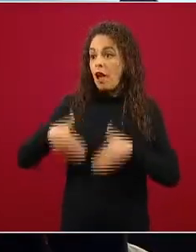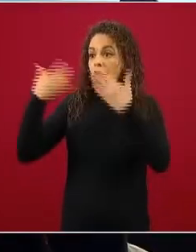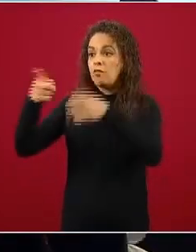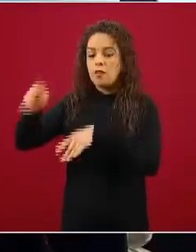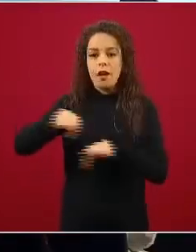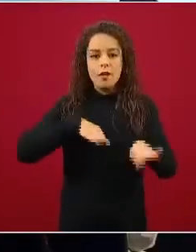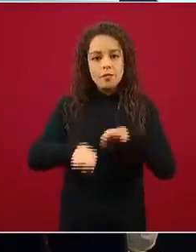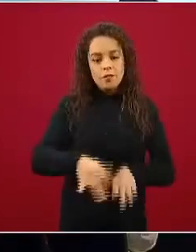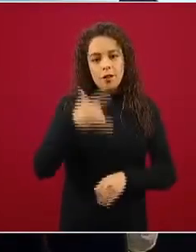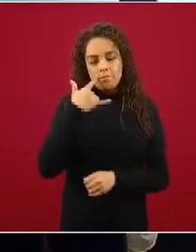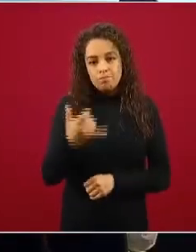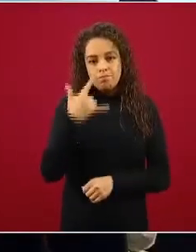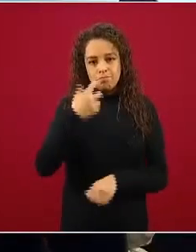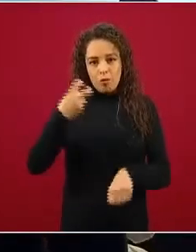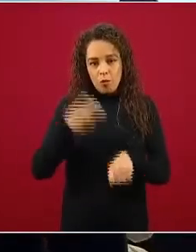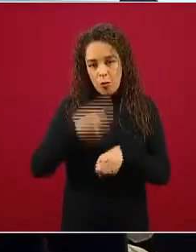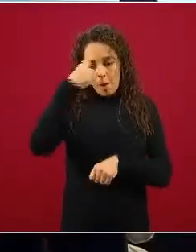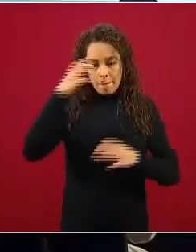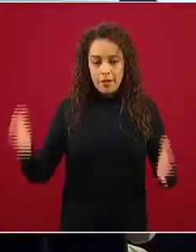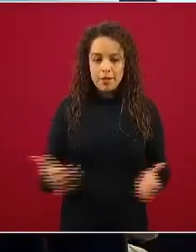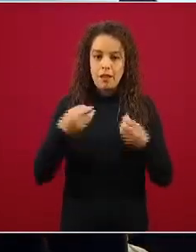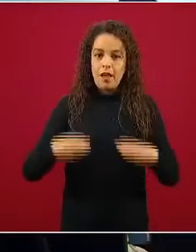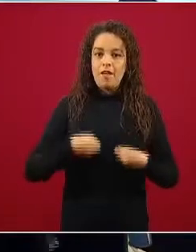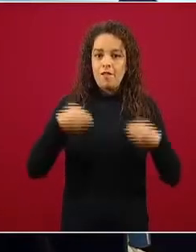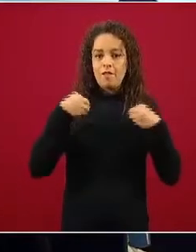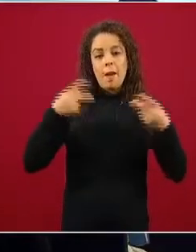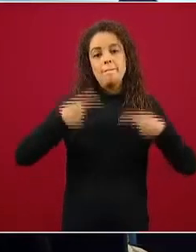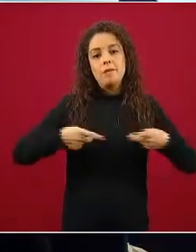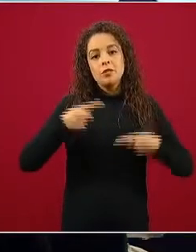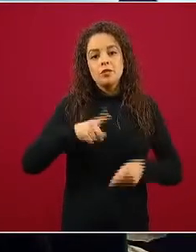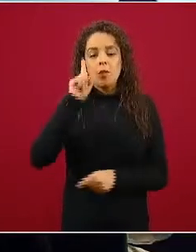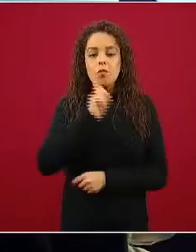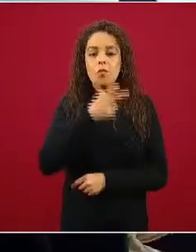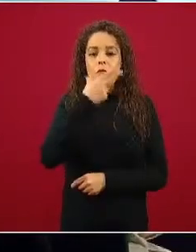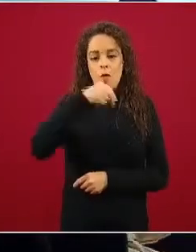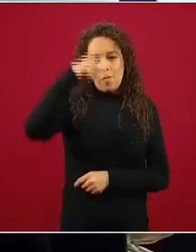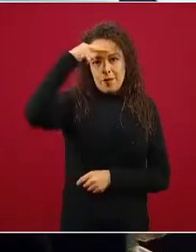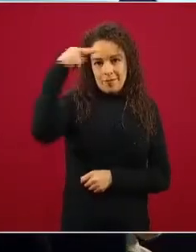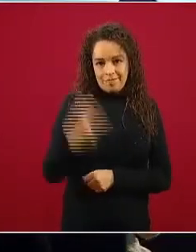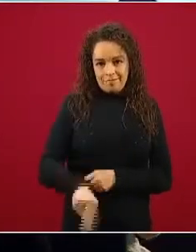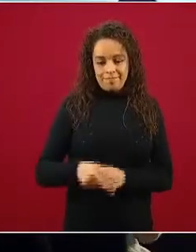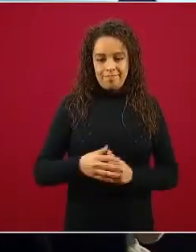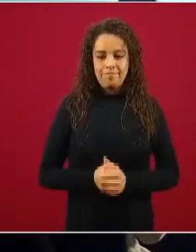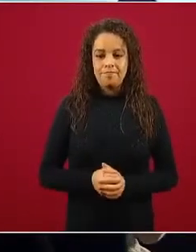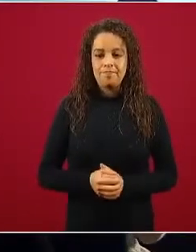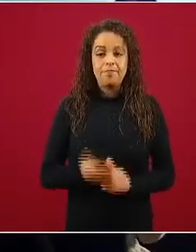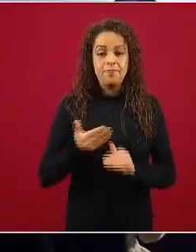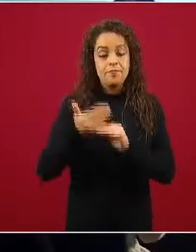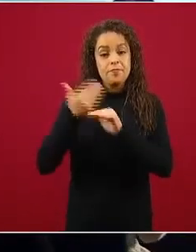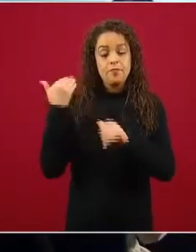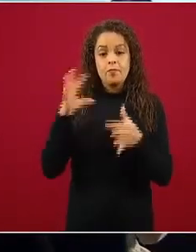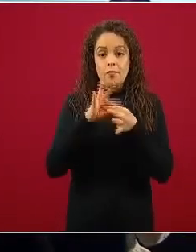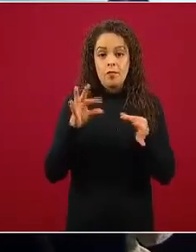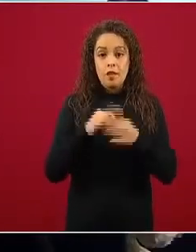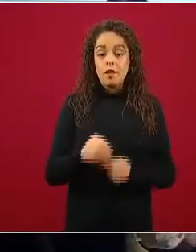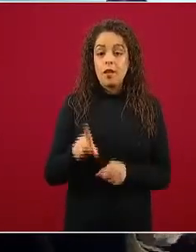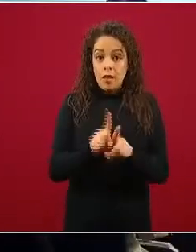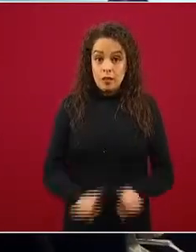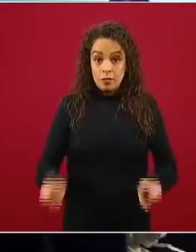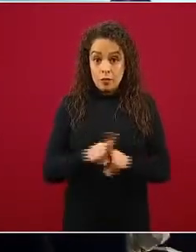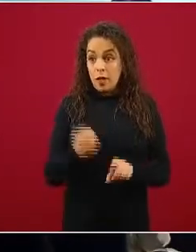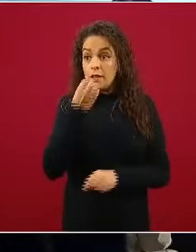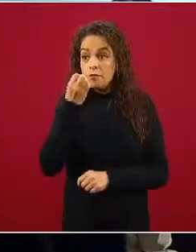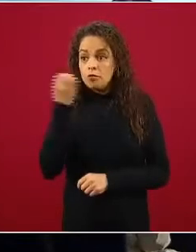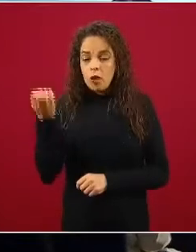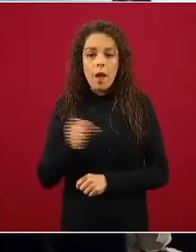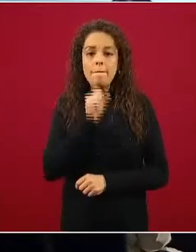de mexicanas y de mexicanos. Como lo hemos estado comentando, así como en la escuela, igual en el trabajo, una de